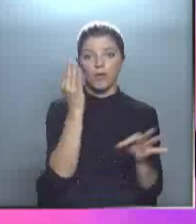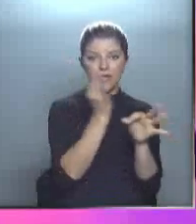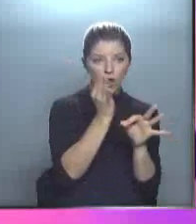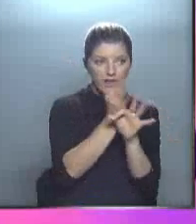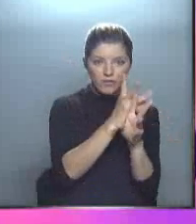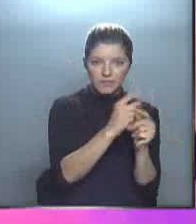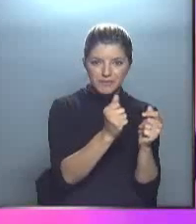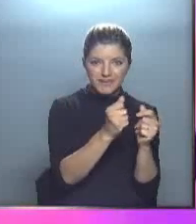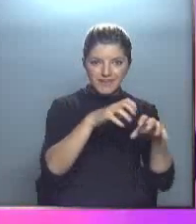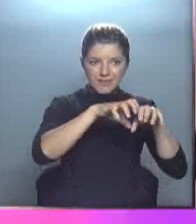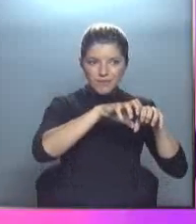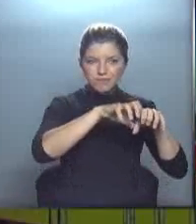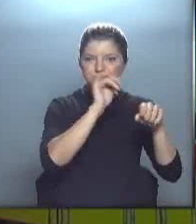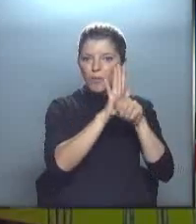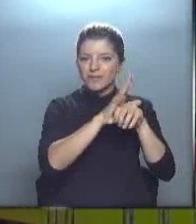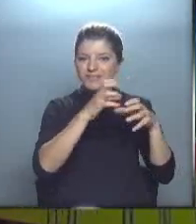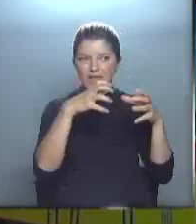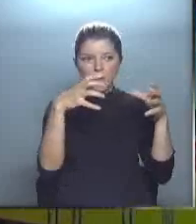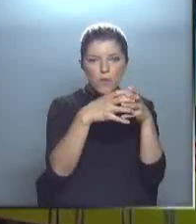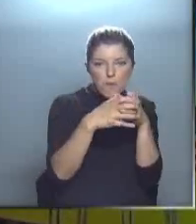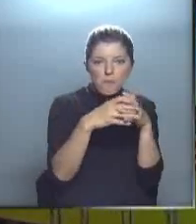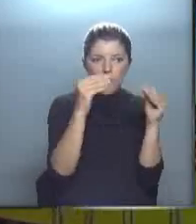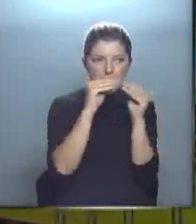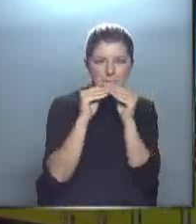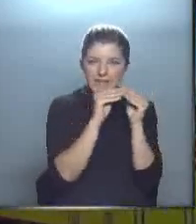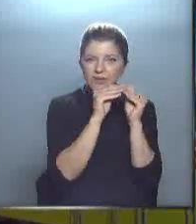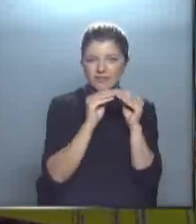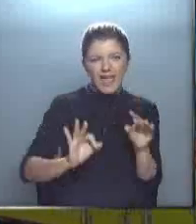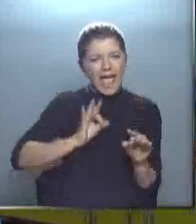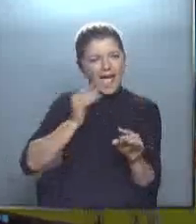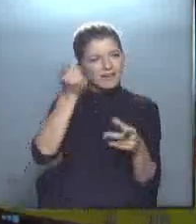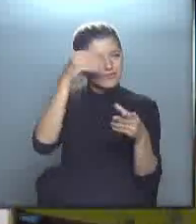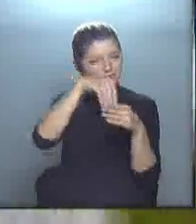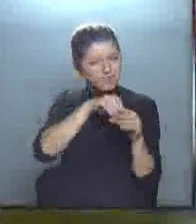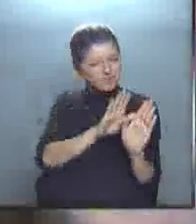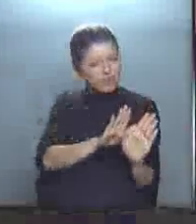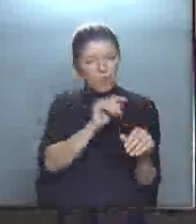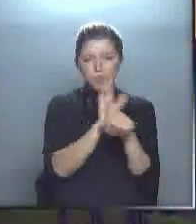ese lugar que nos tuvo tantos años contenidos y de los compañeros. Vamos a seguir hablando de este tema, Irene.